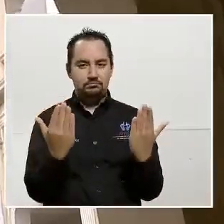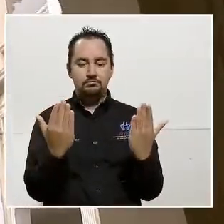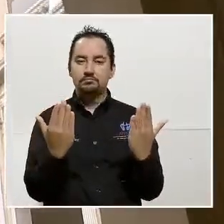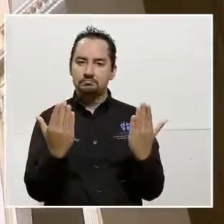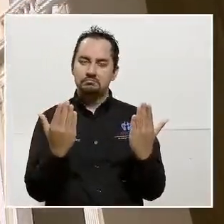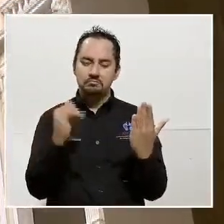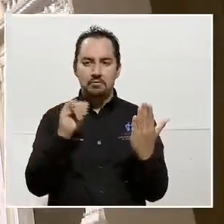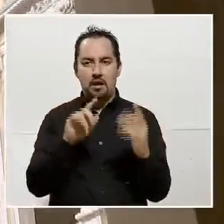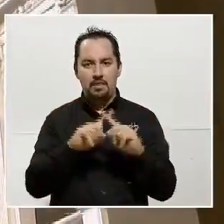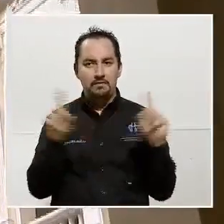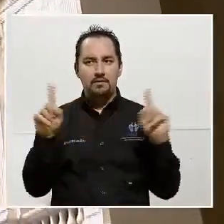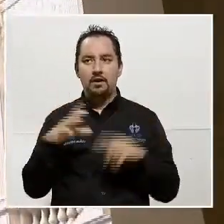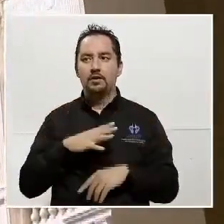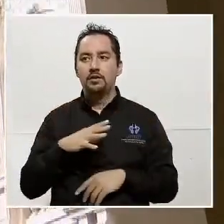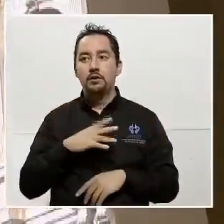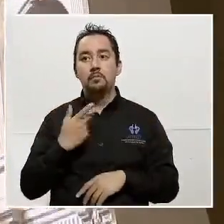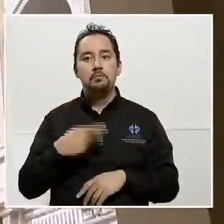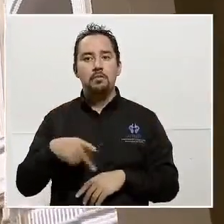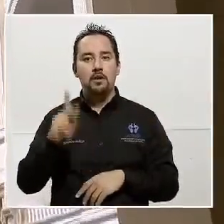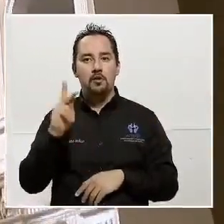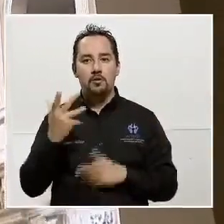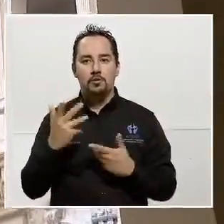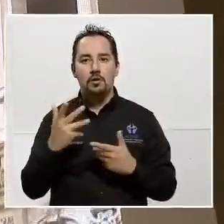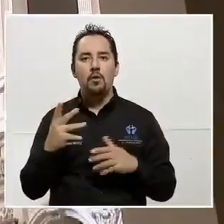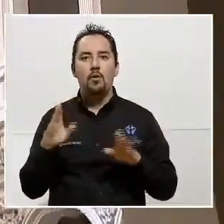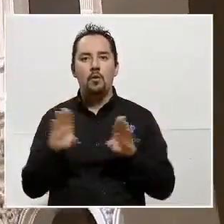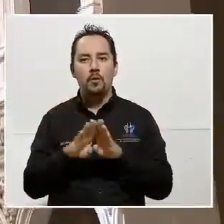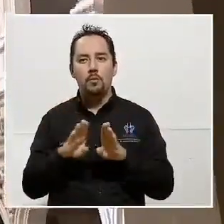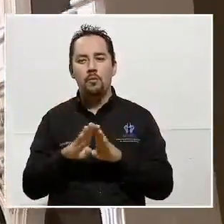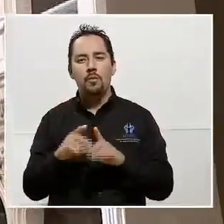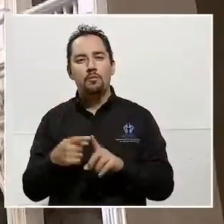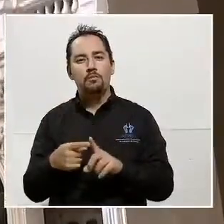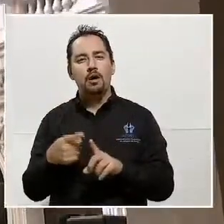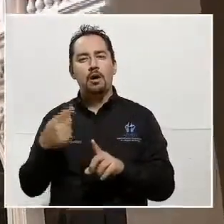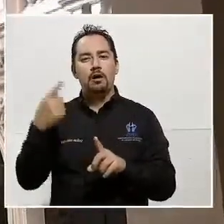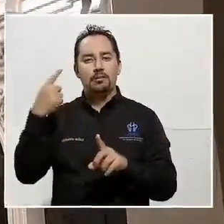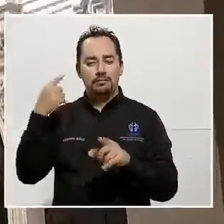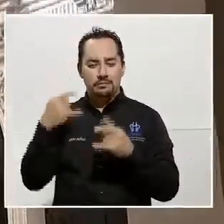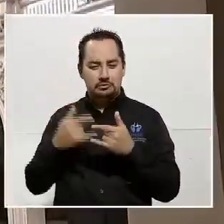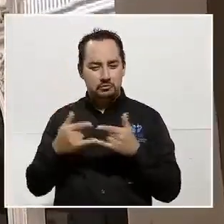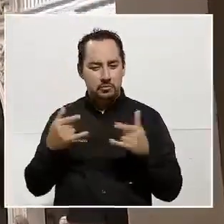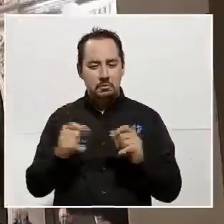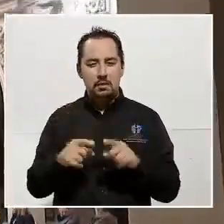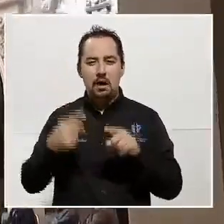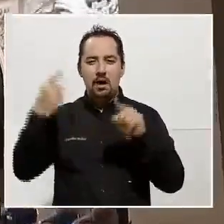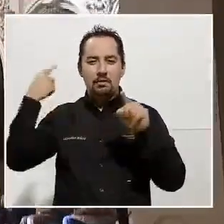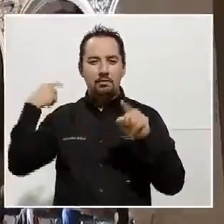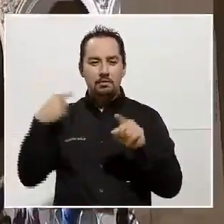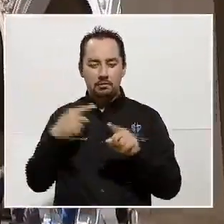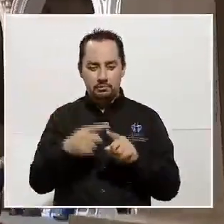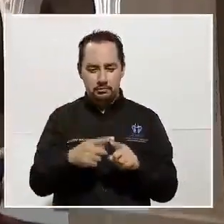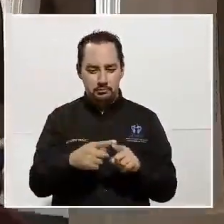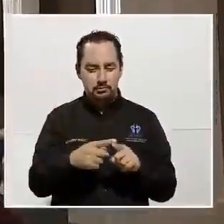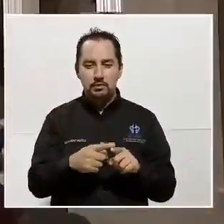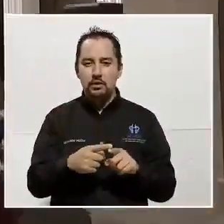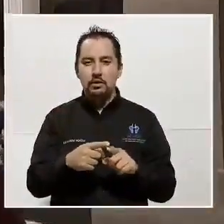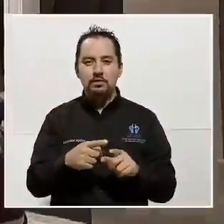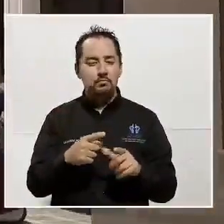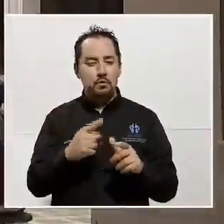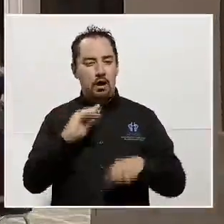no ver cómo la impunidad del pasado continúa permitiendo la impunidad del